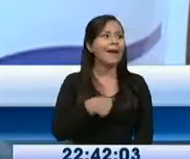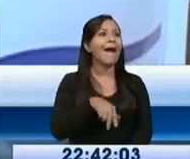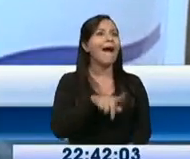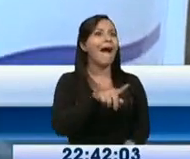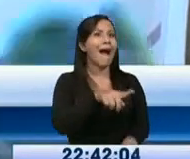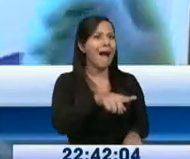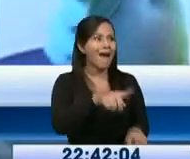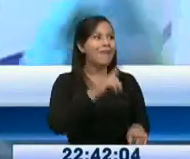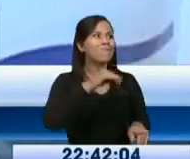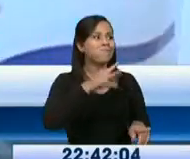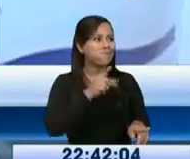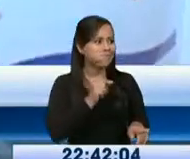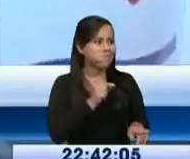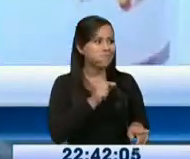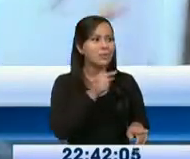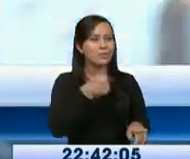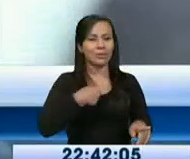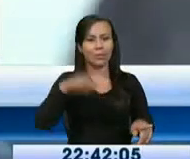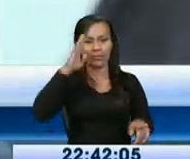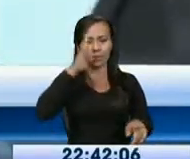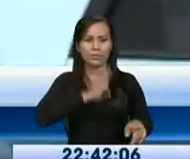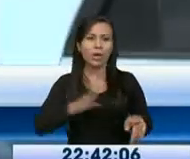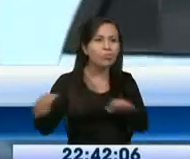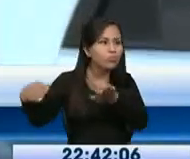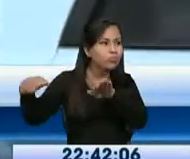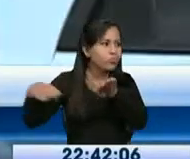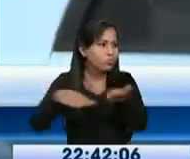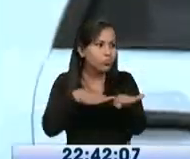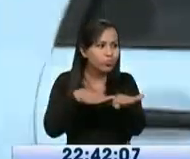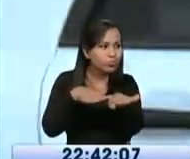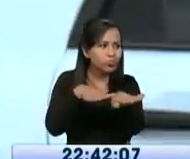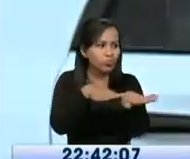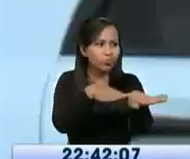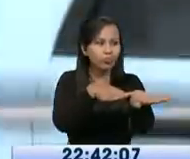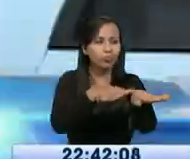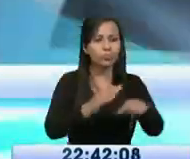sola fuga, pues vamos a seguirle toda la quebrada de Cangagua.